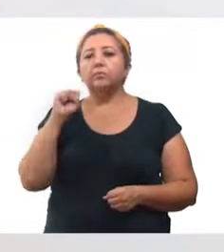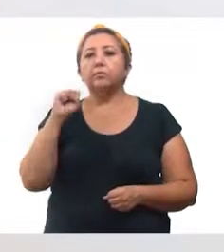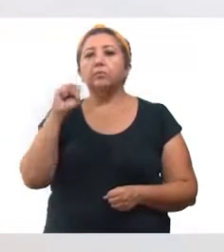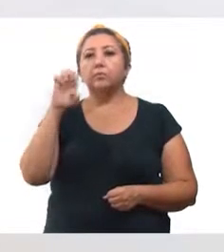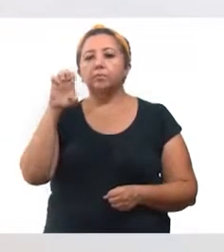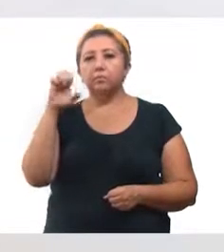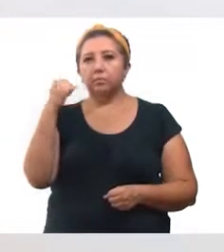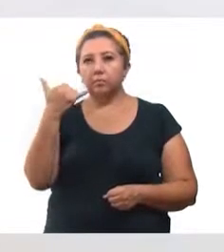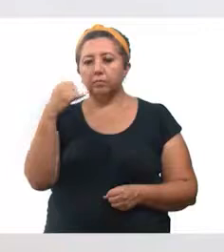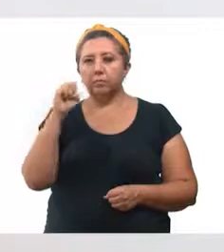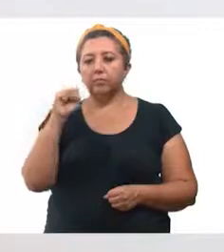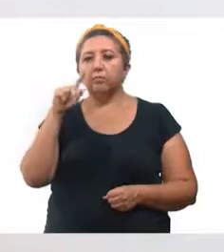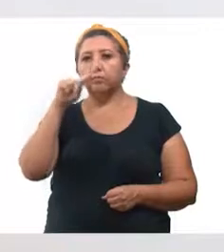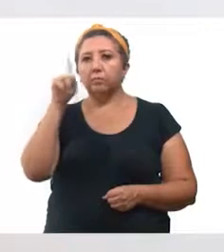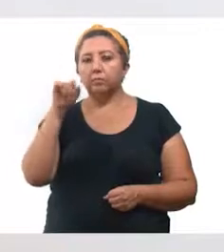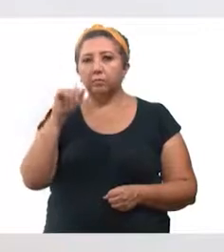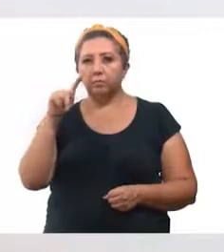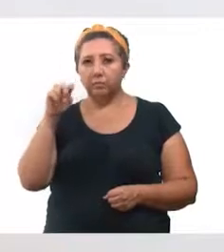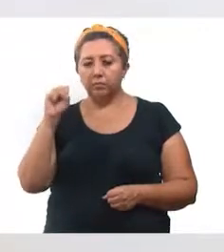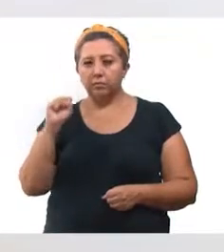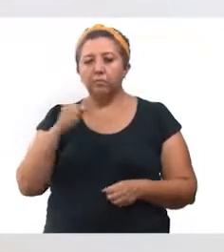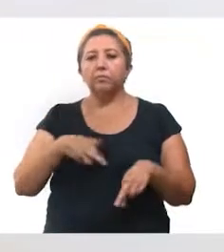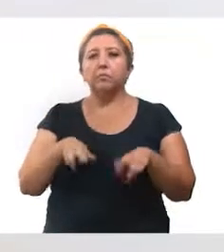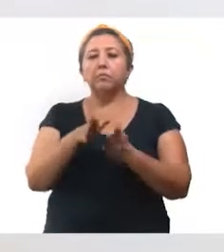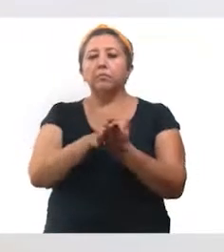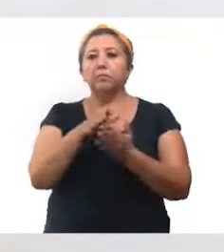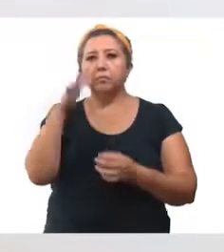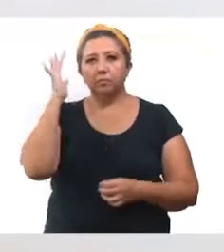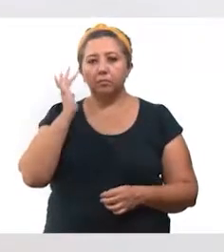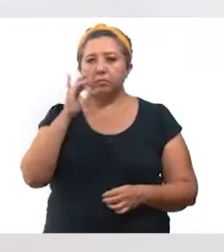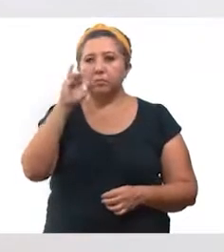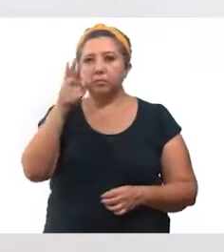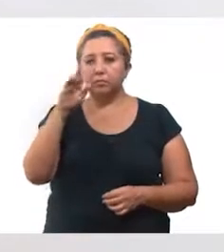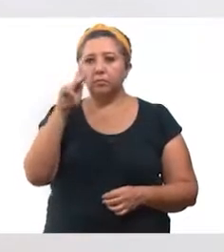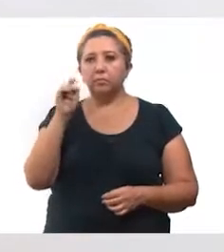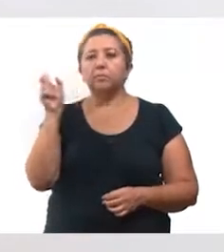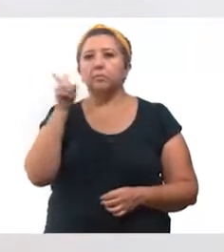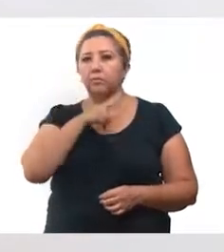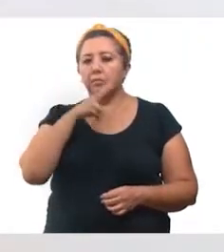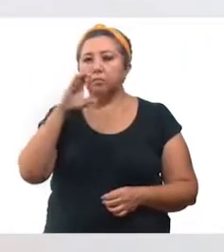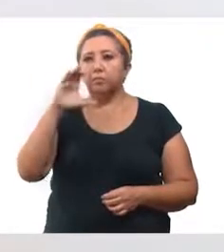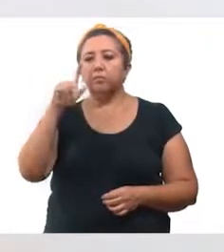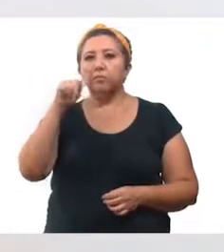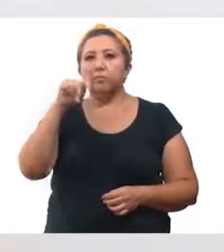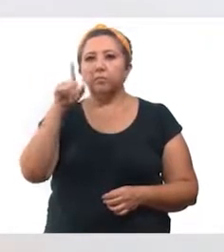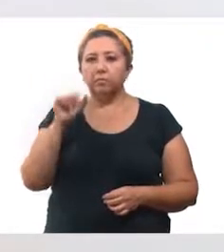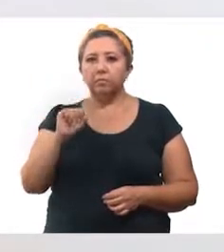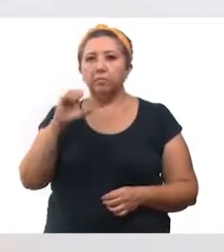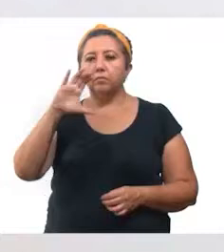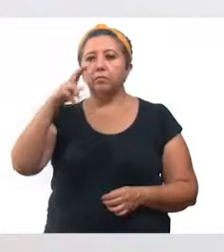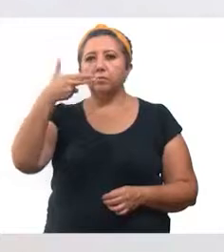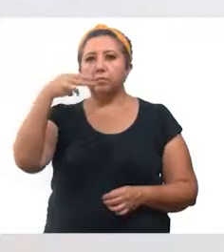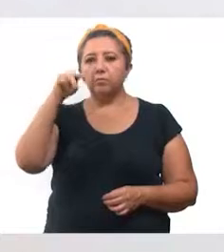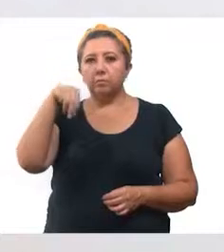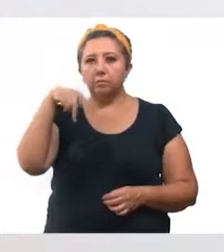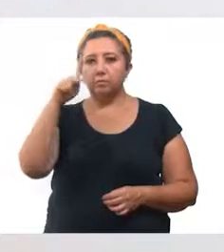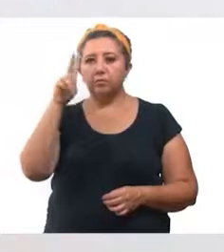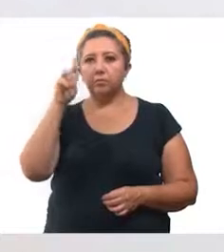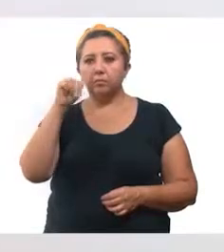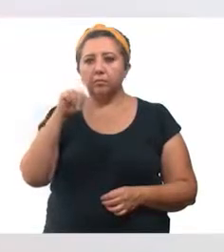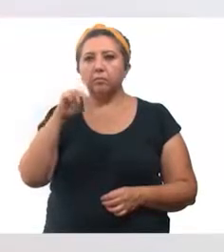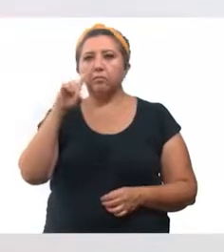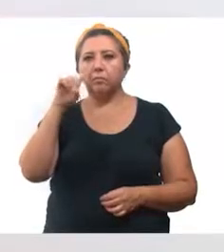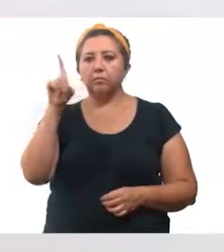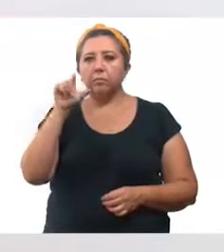Sellé, Tequit, Citás, Espita, Río Lagarto, San Felipe, Valladolid, Chaxinquín, Chancom, Chocholá,